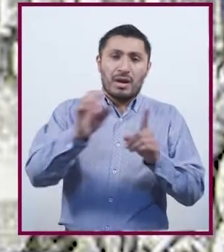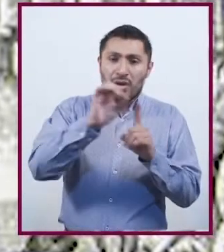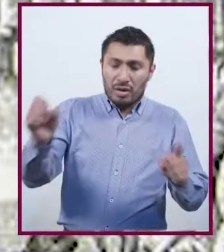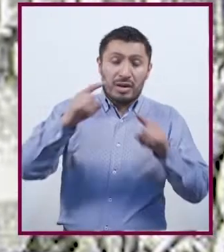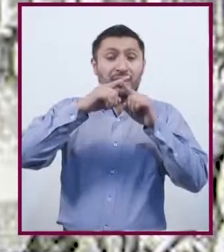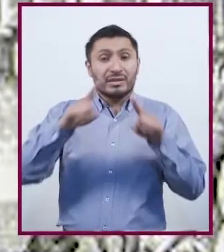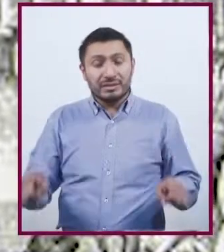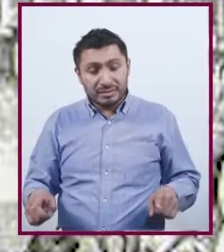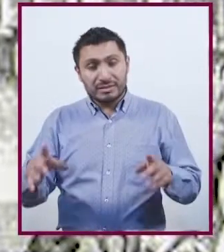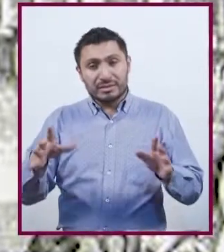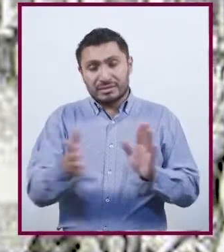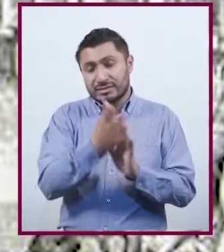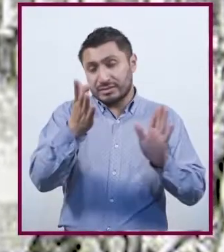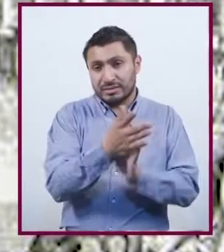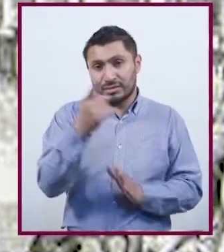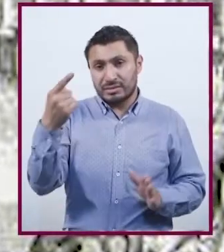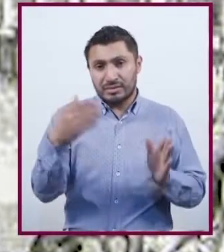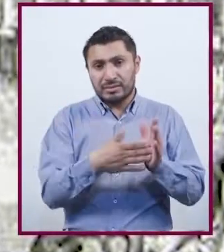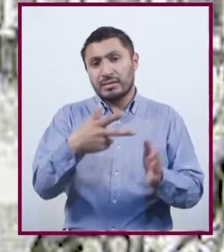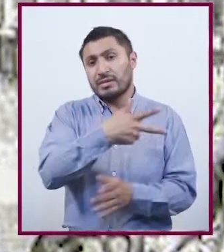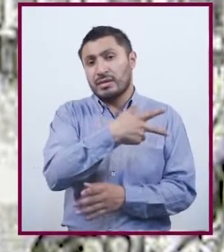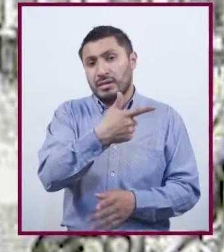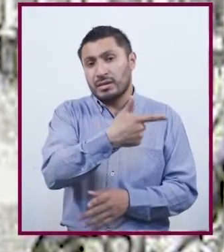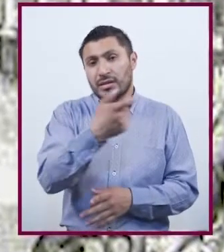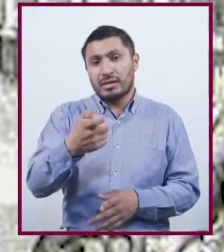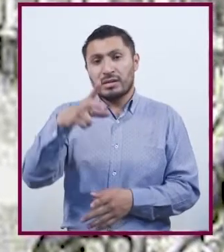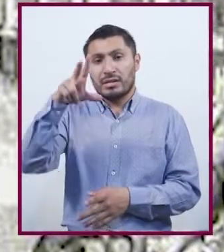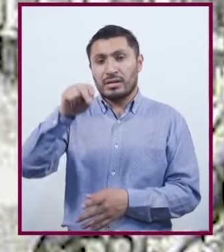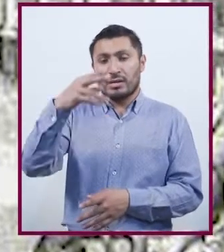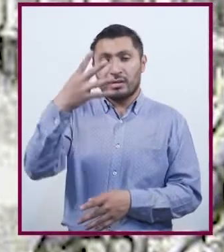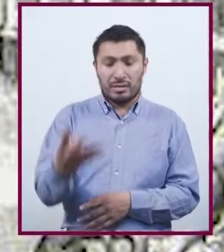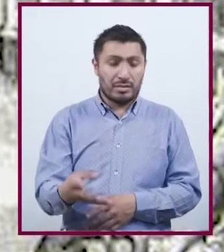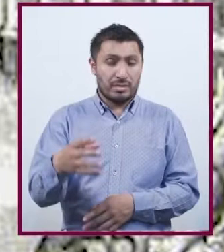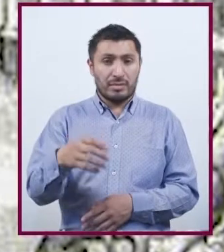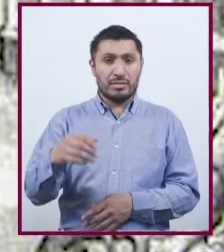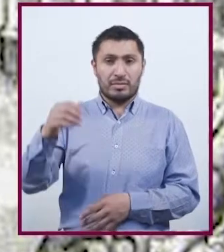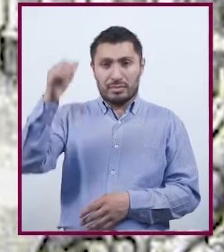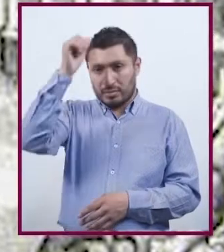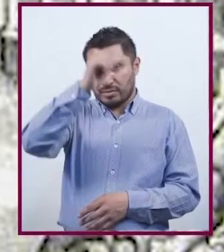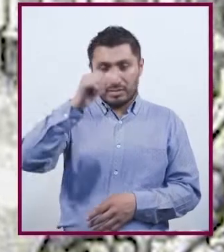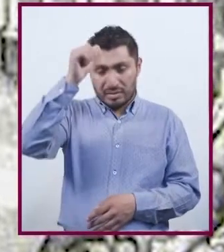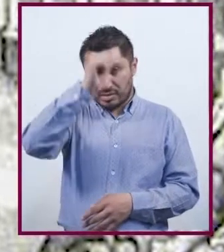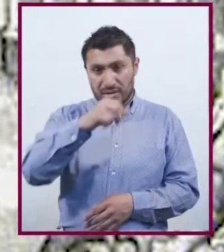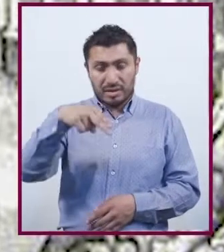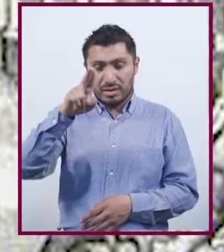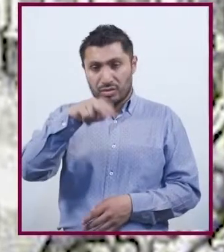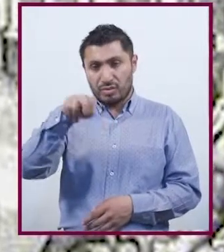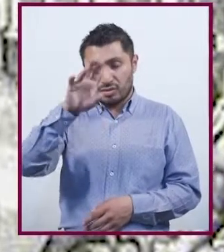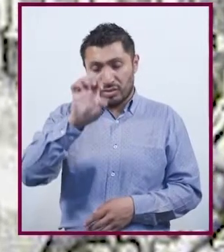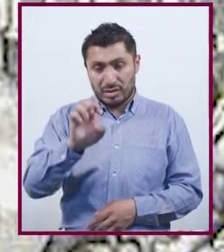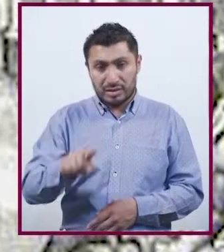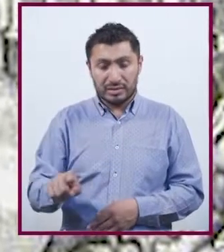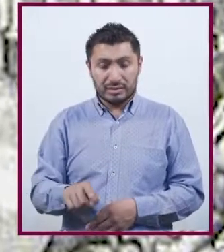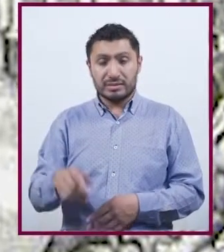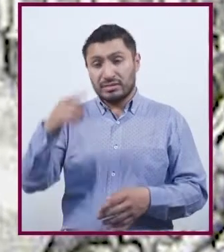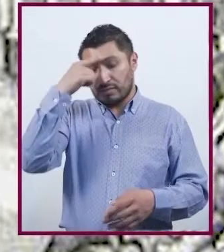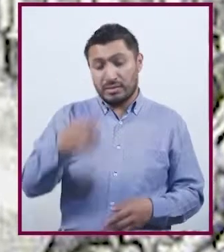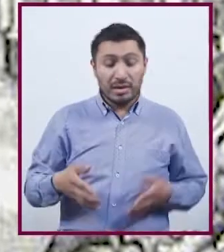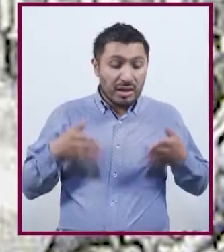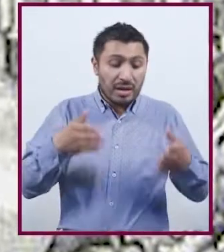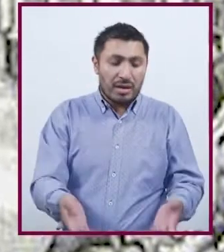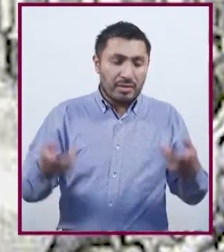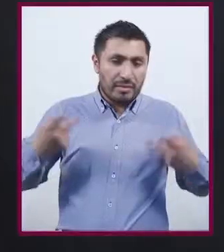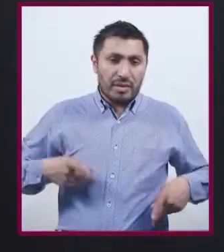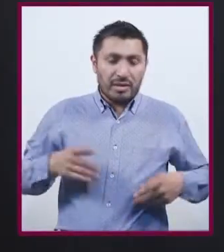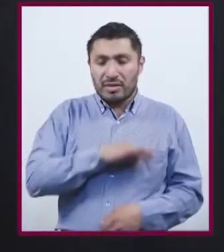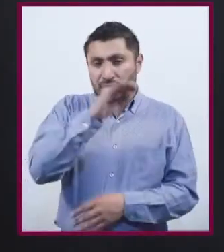en 1784 por el arzobispo Núñez de Haro para enterrar a las personas que fallecían en el Hospital de San